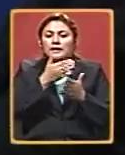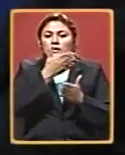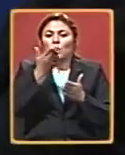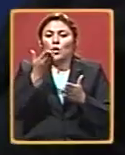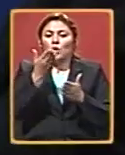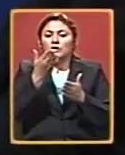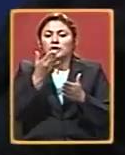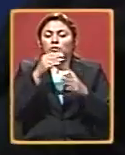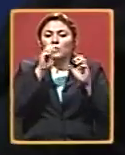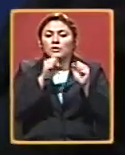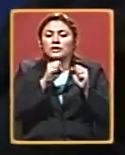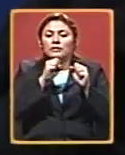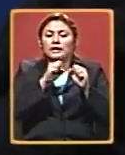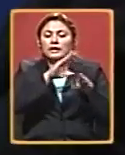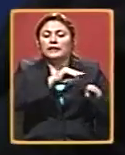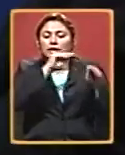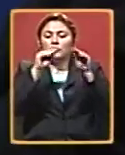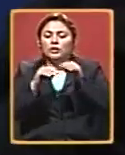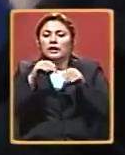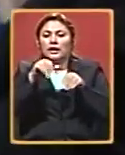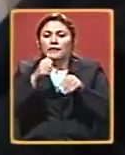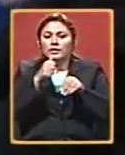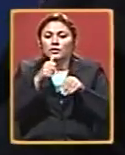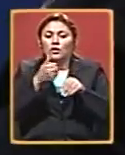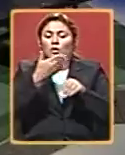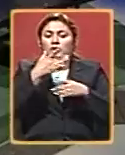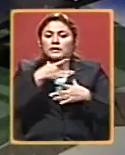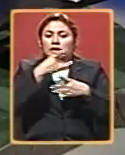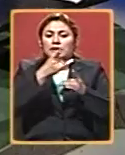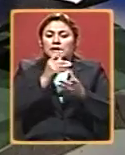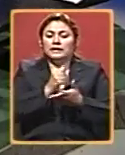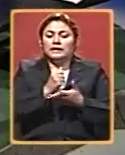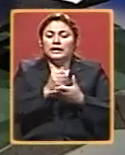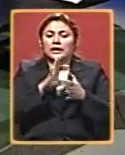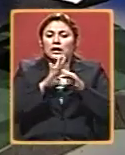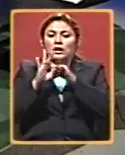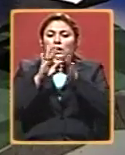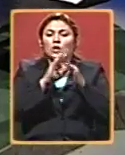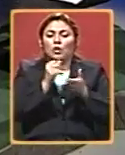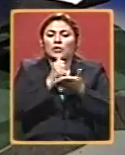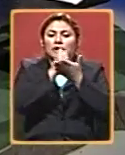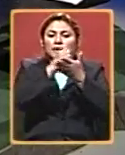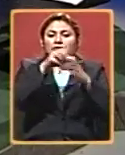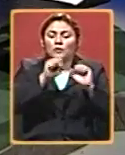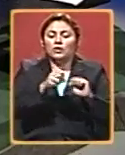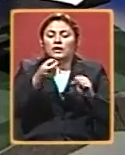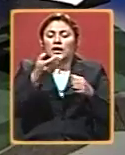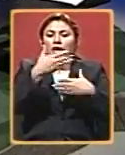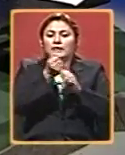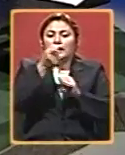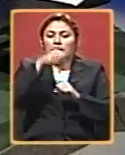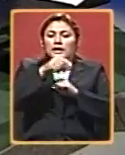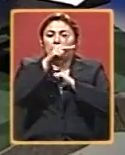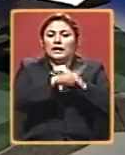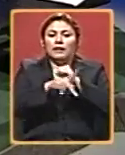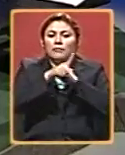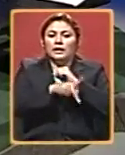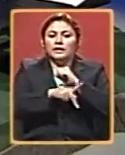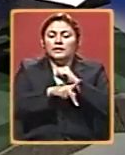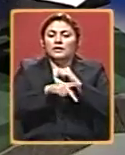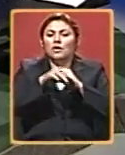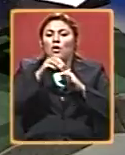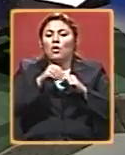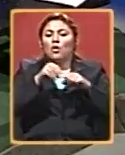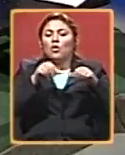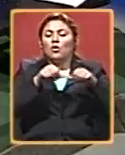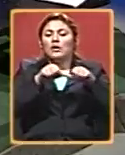viable transportarlos hacia el resto. Cosas interesantes de cooperativa que podrían estar haciendo, por ejemplo, aquí en el país, o cosas del país que podrían estar haciendo las